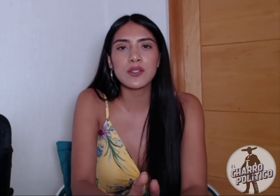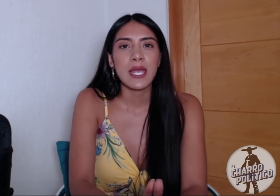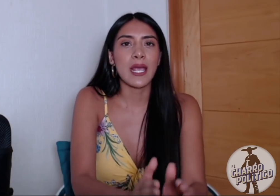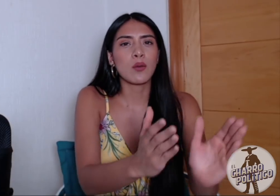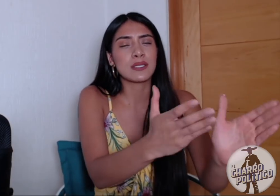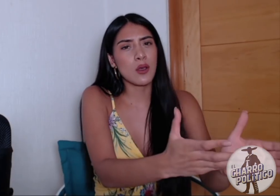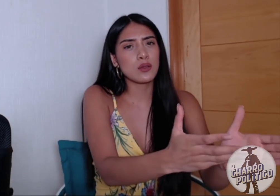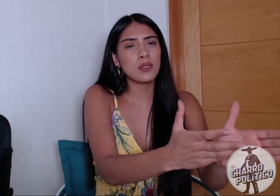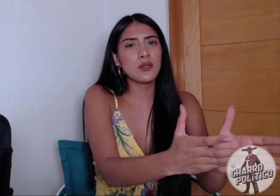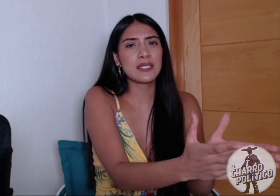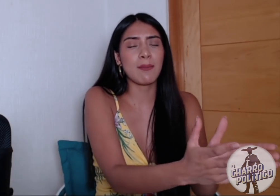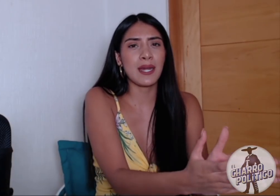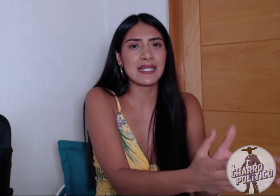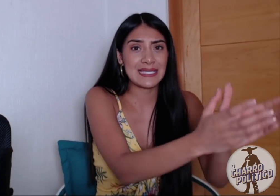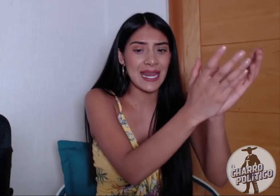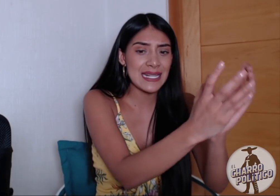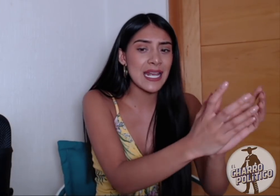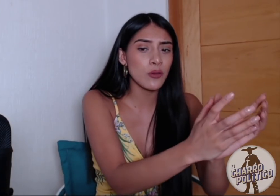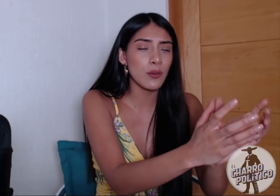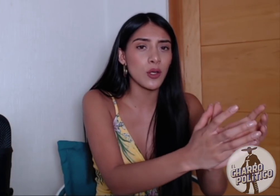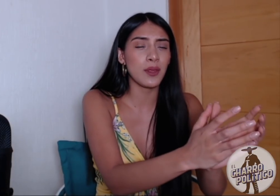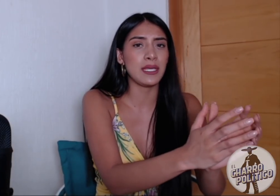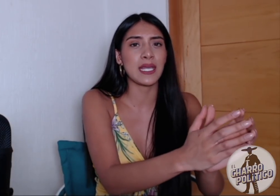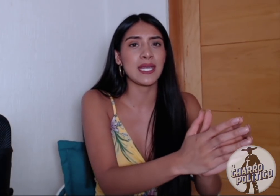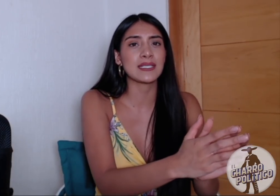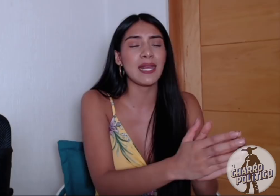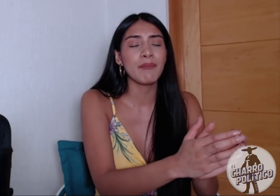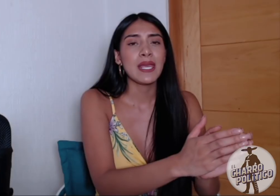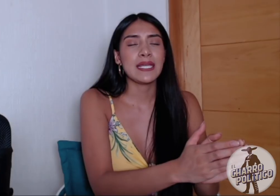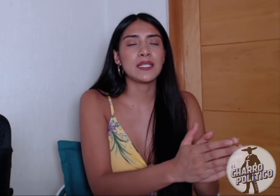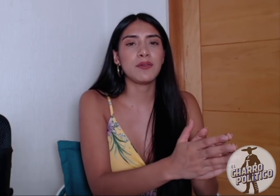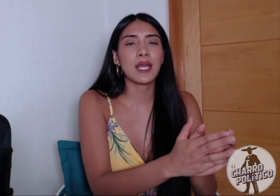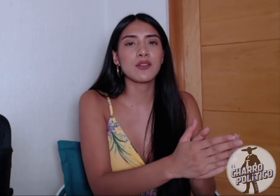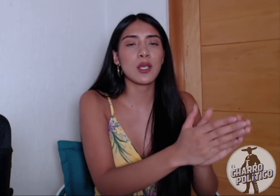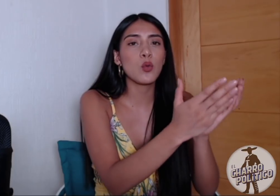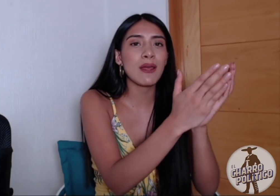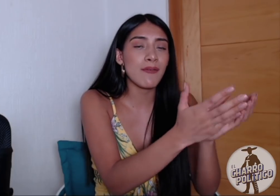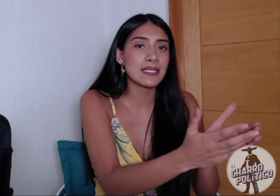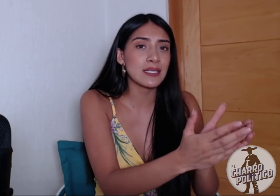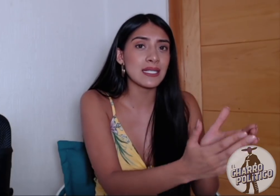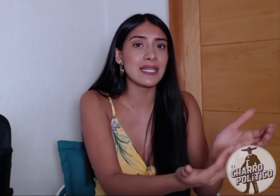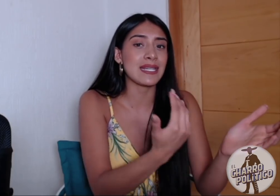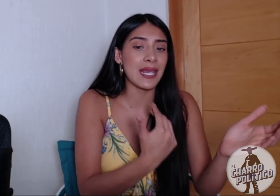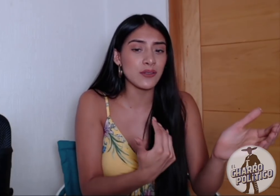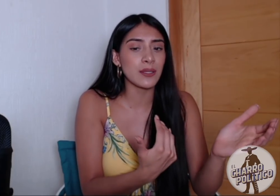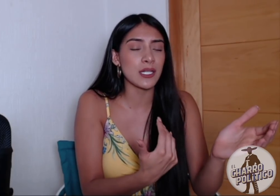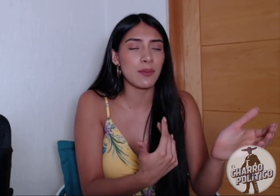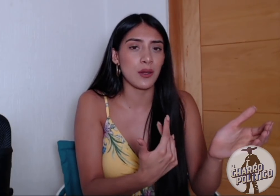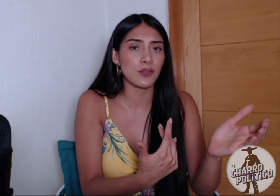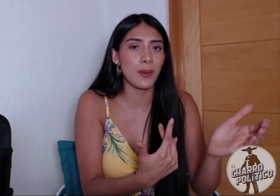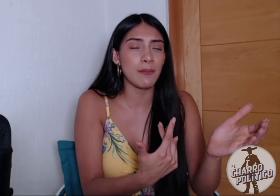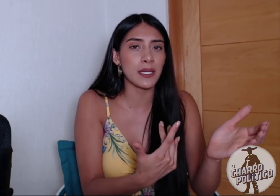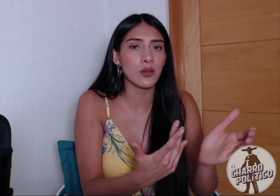a ellos que a un Estados Unidos que apenas está iniciando el brote y que ya estaría identificándose una fase 3, y que eso